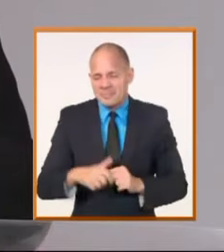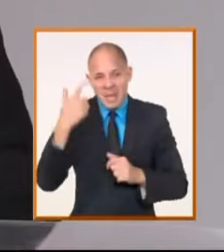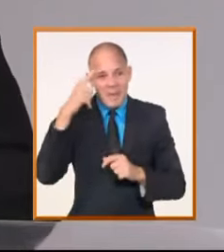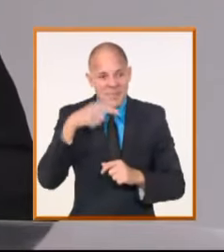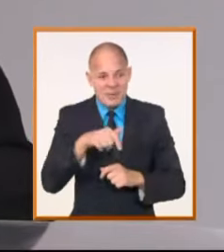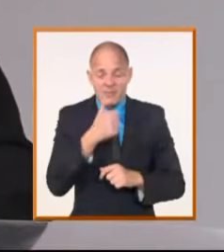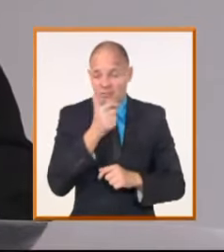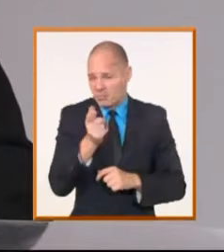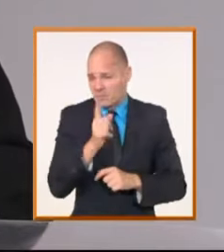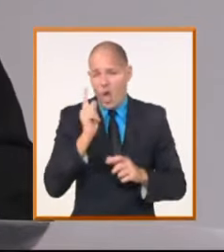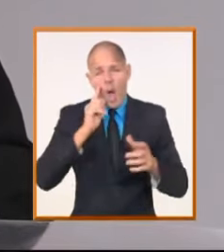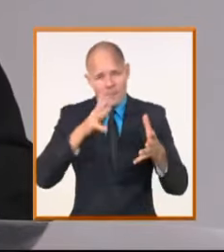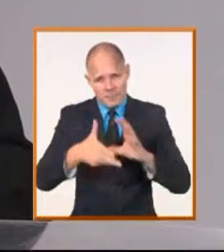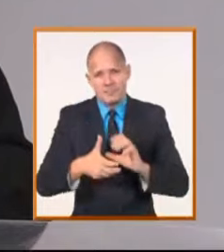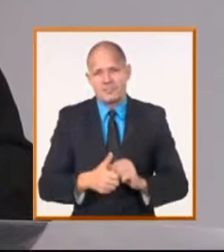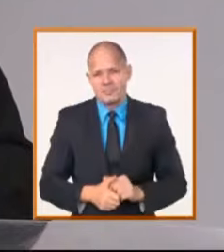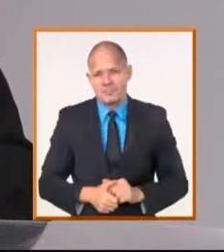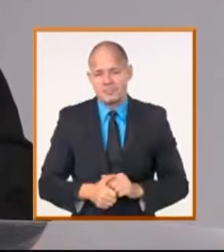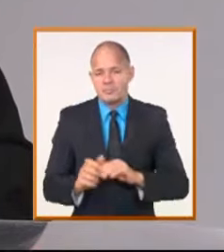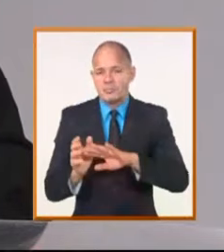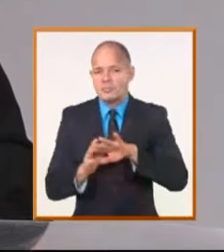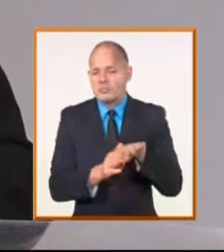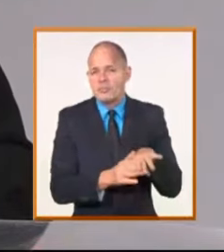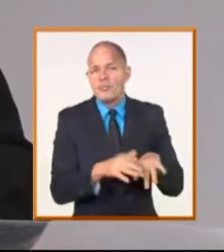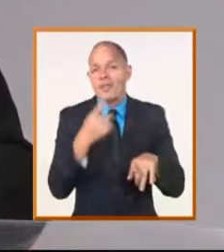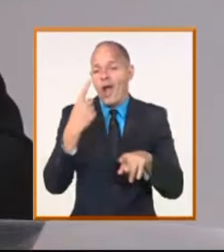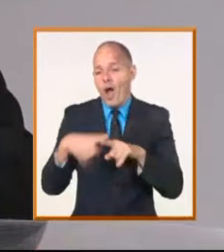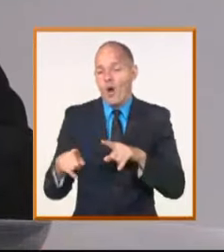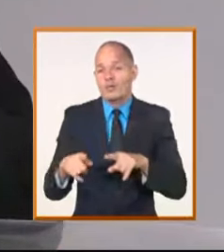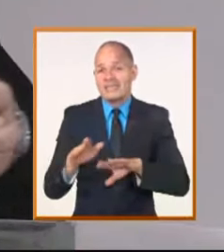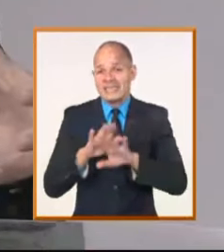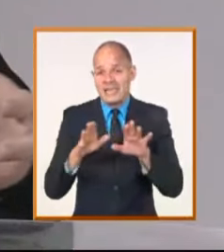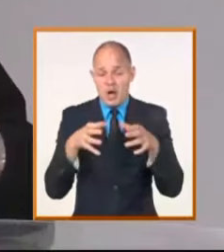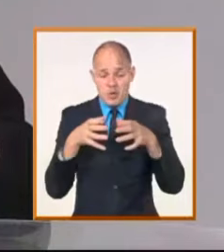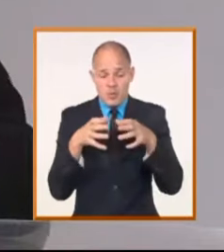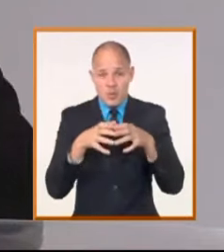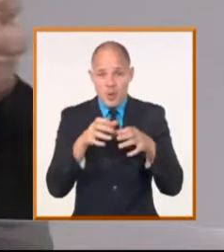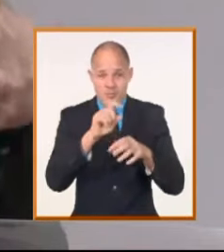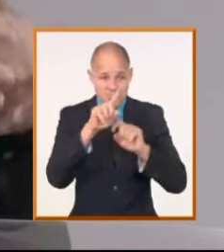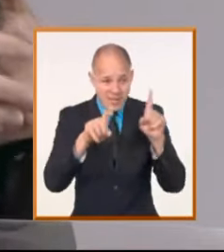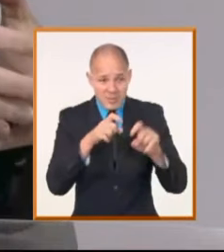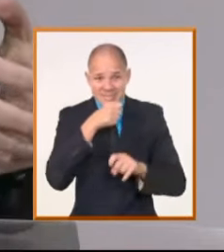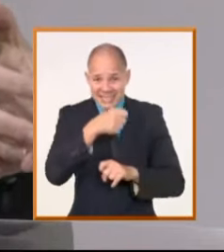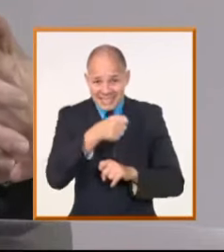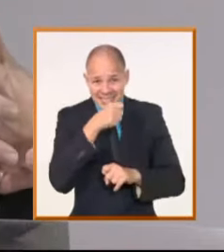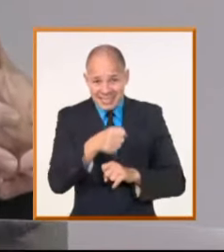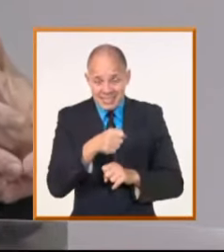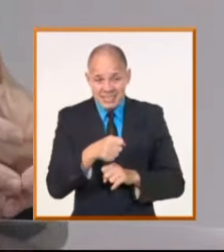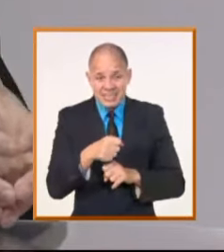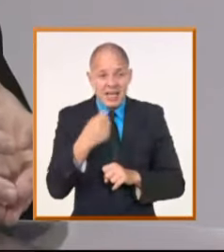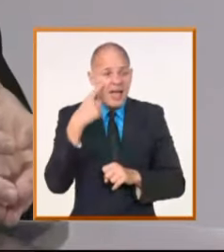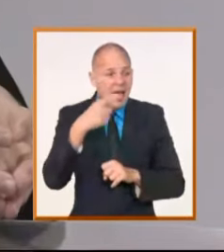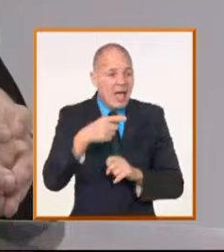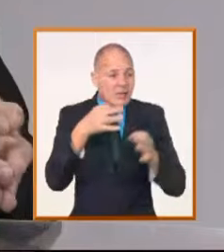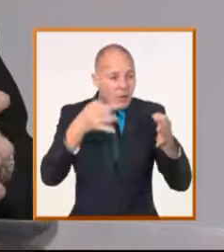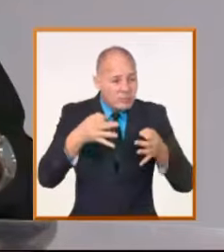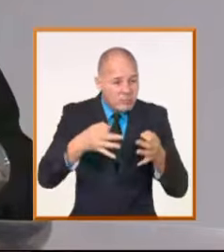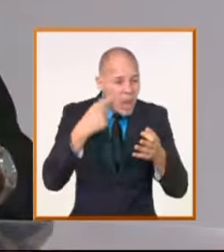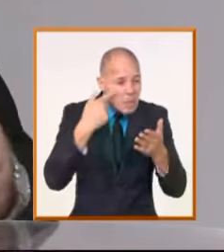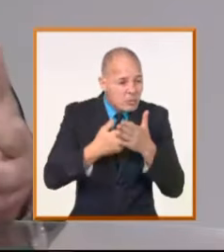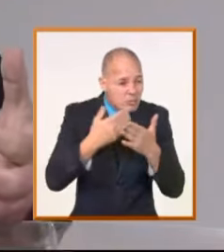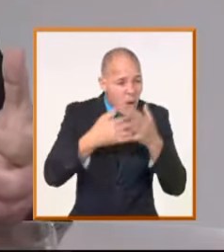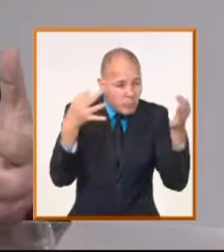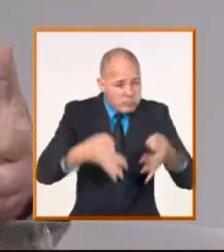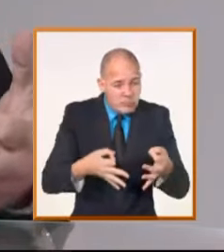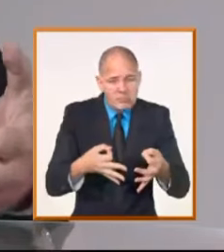otro. La otra parte es que ningún poll por sí solo, ninguna encuesta por sí sola, te da una visión completa precisamente pero limitado, que es cada una de